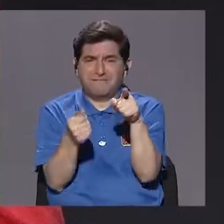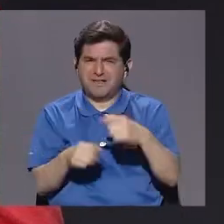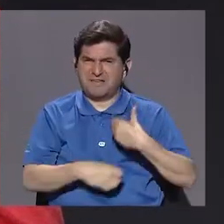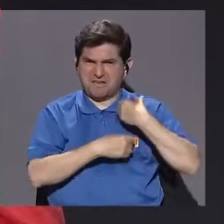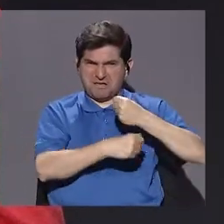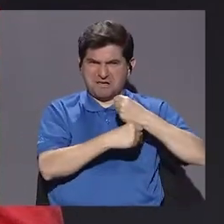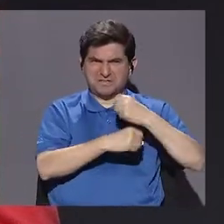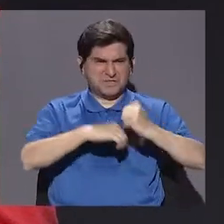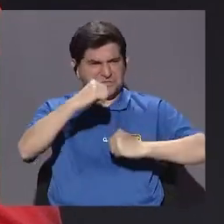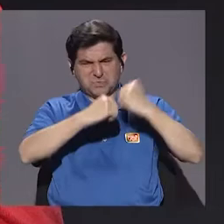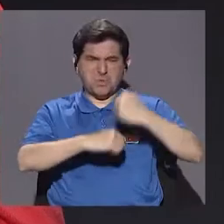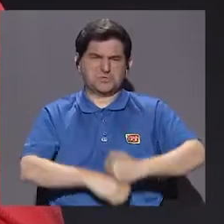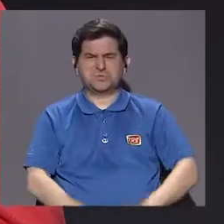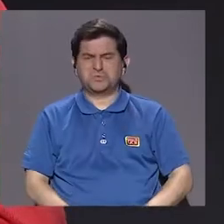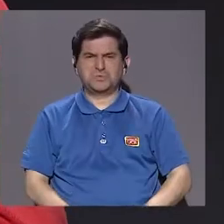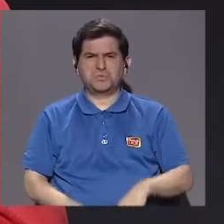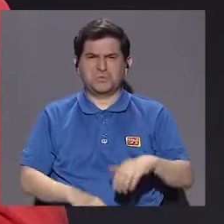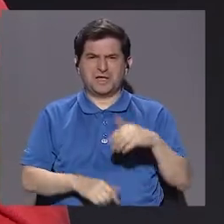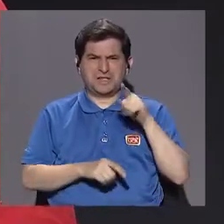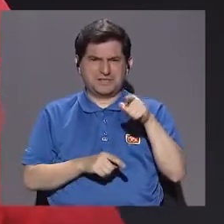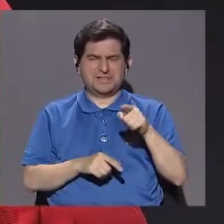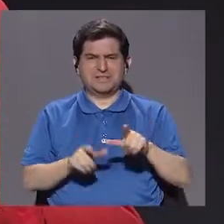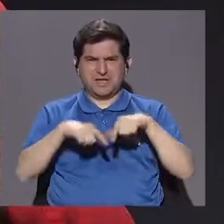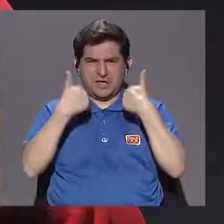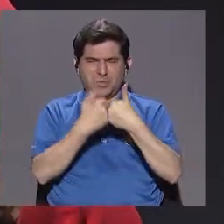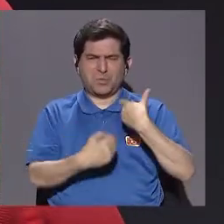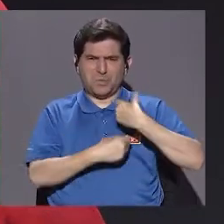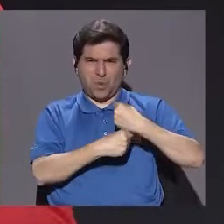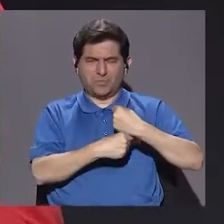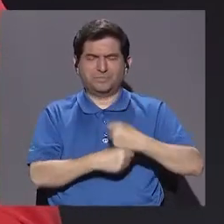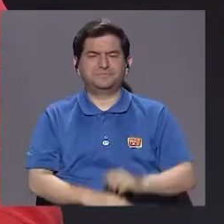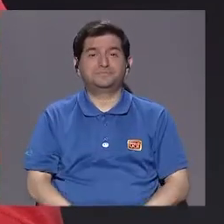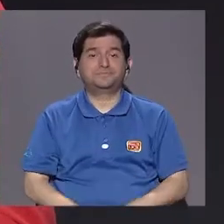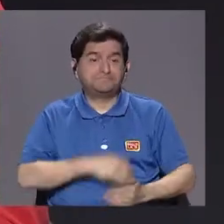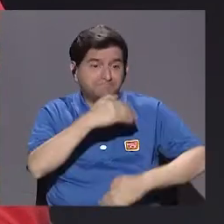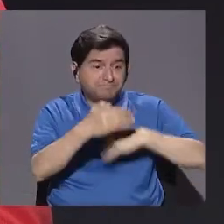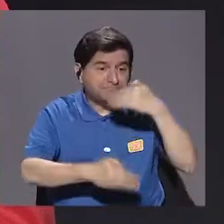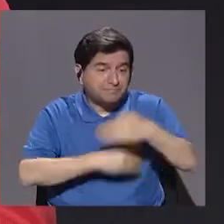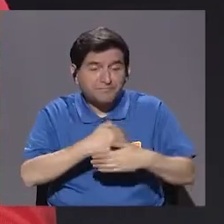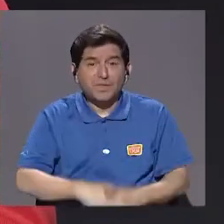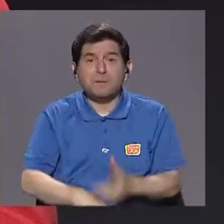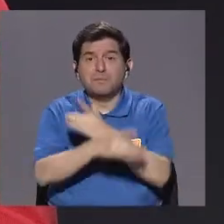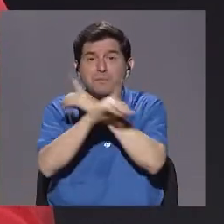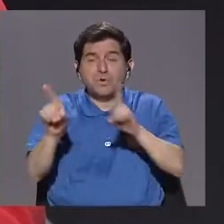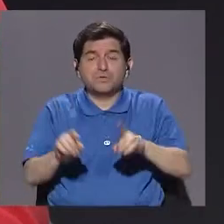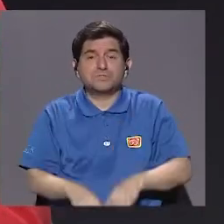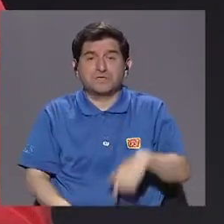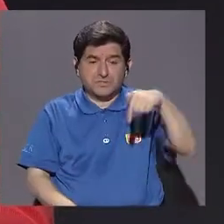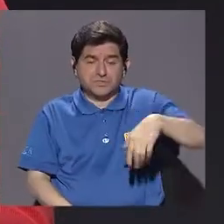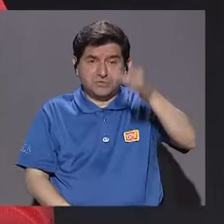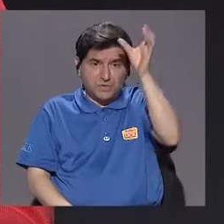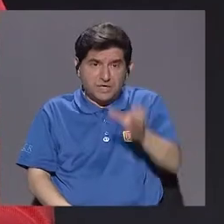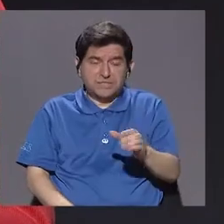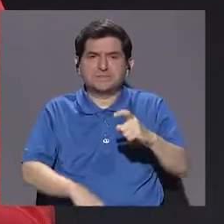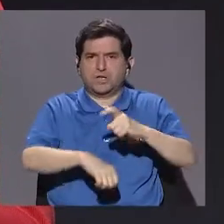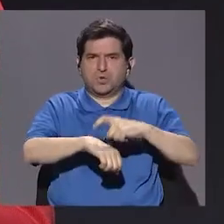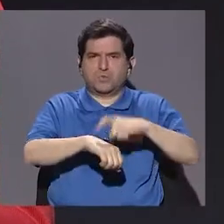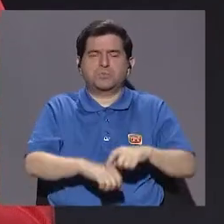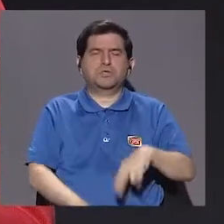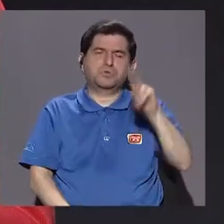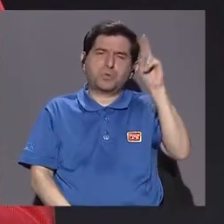ejércitos esas estructuras militares entonces cuesta mucho entonces el proceso democrático en el continente en una época éramos